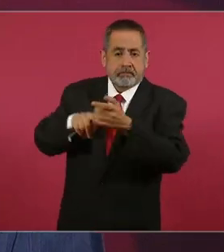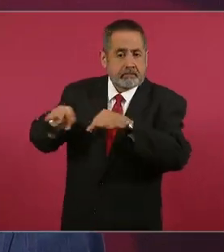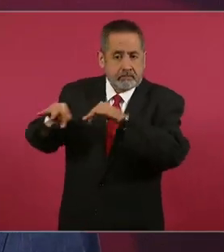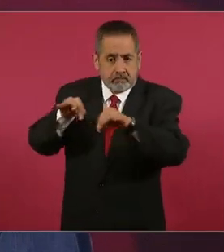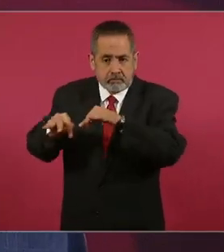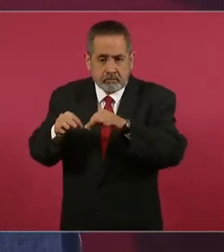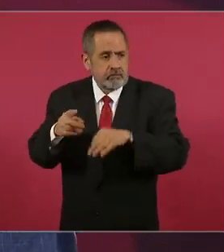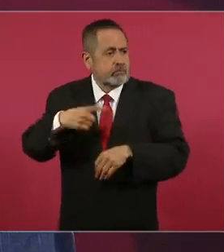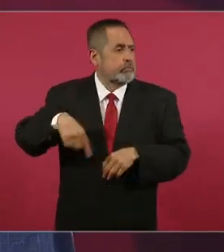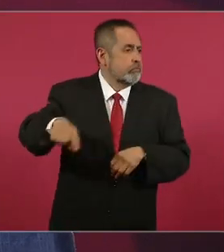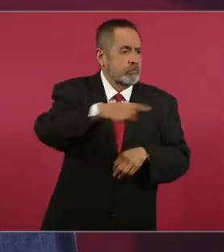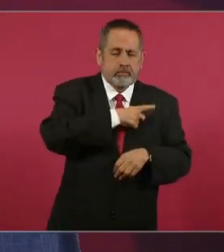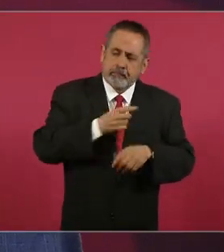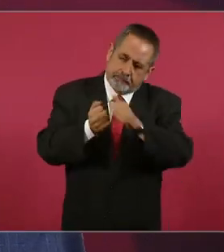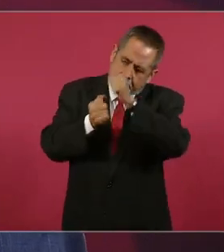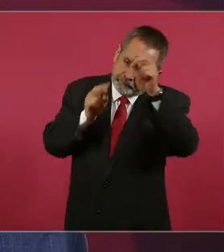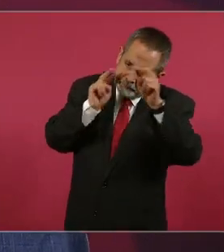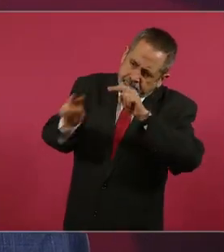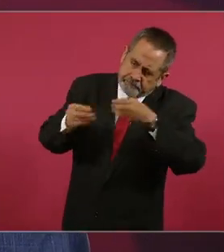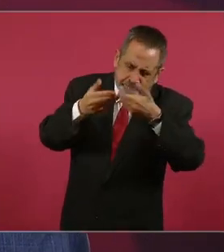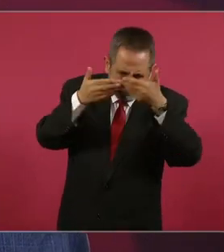vez más pública.